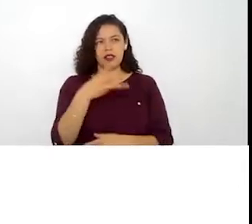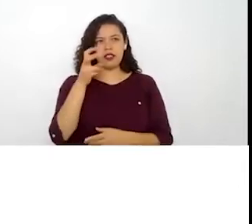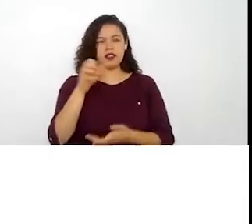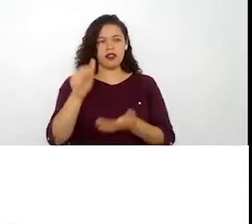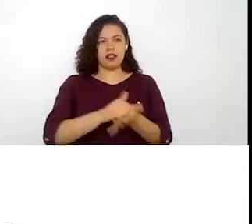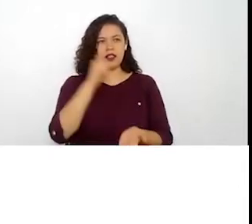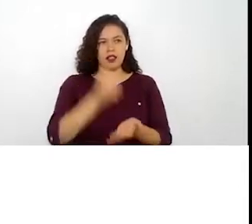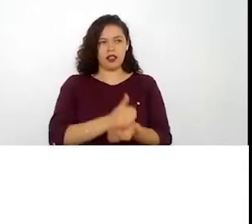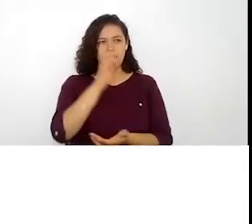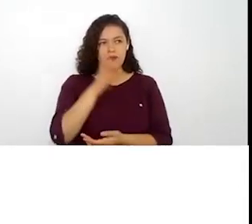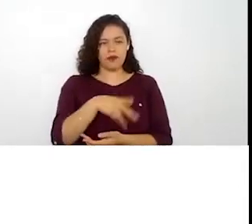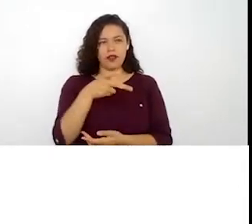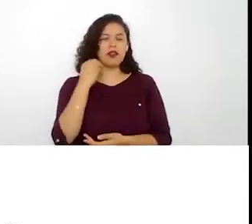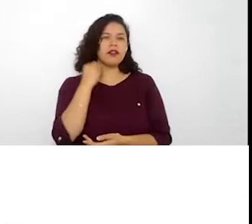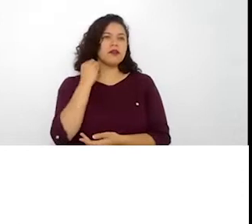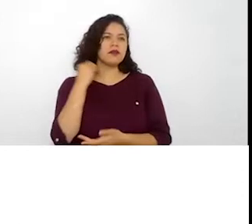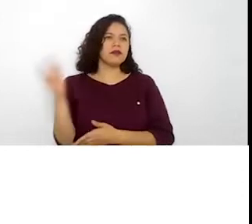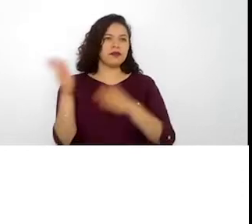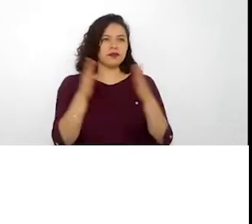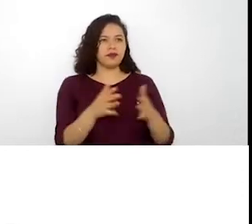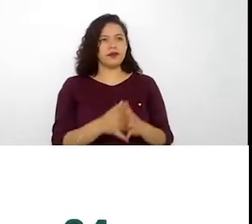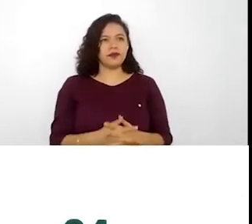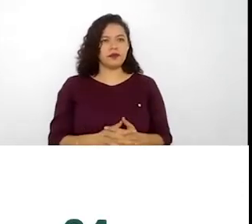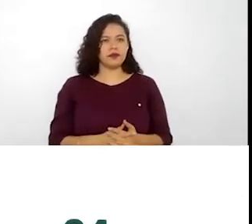con el abogado más adelante